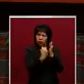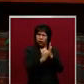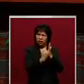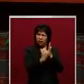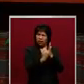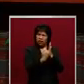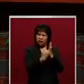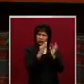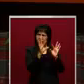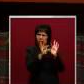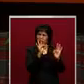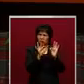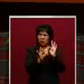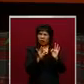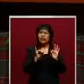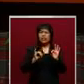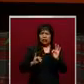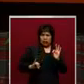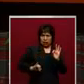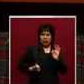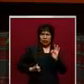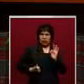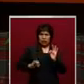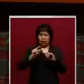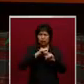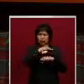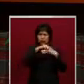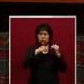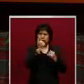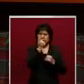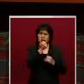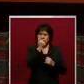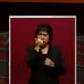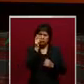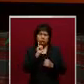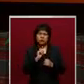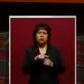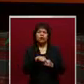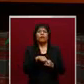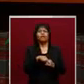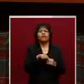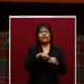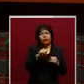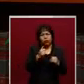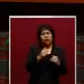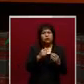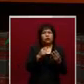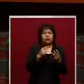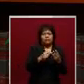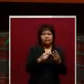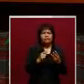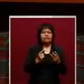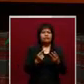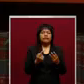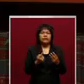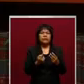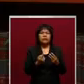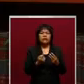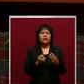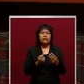verdaderamente sean interesantes para las alumnas y los alumnos. La otra es